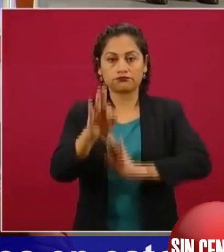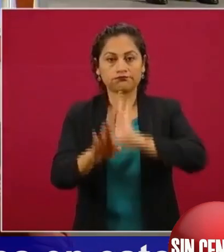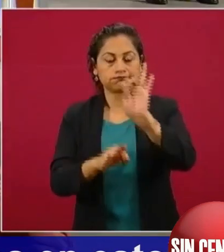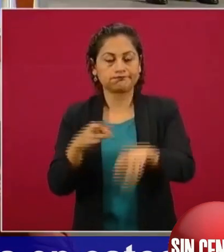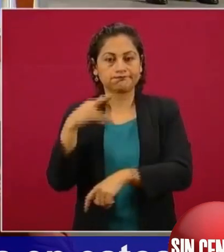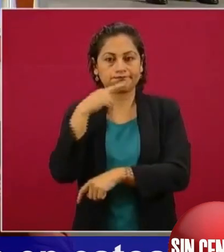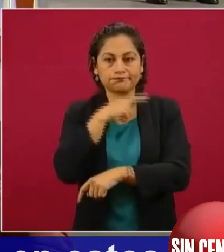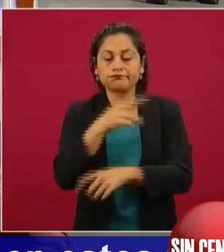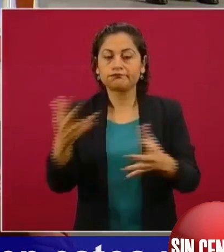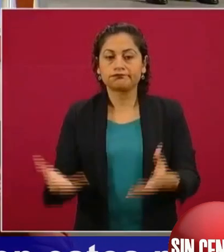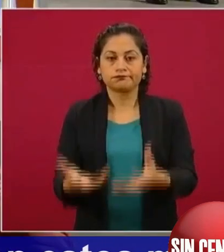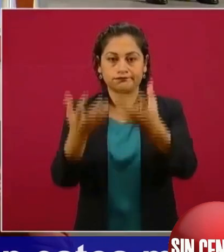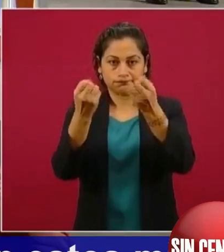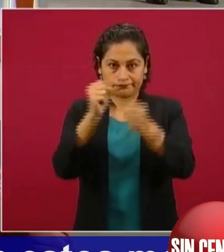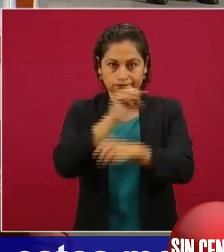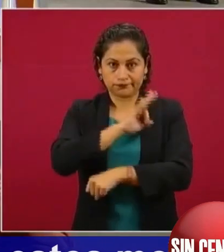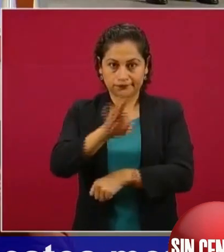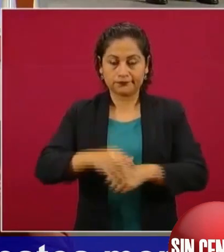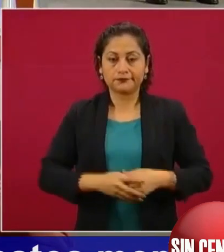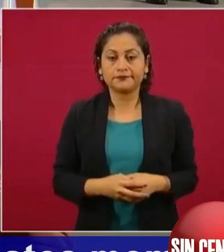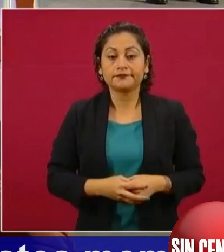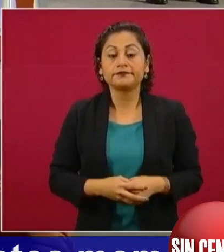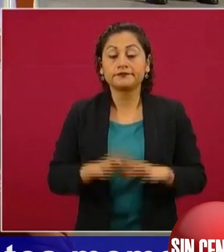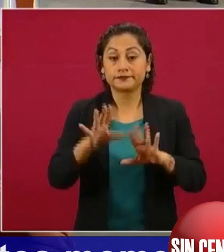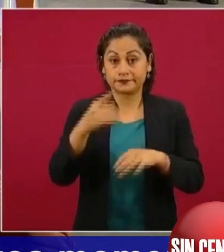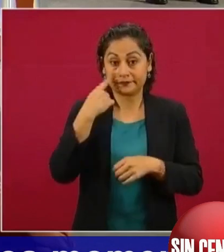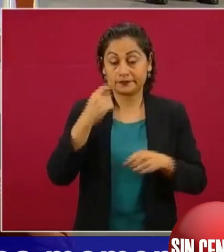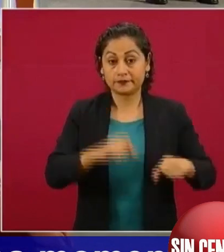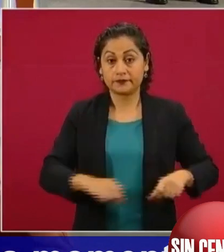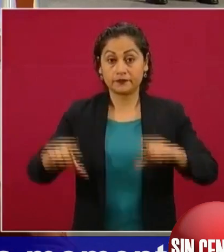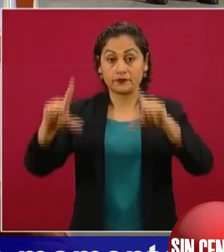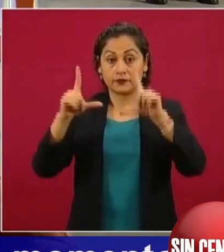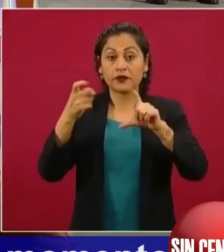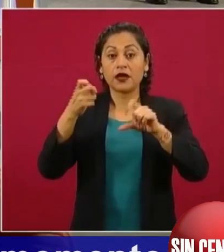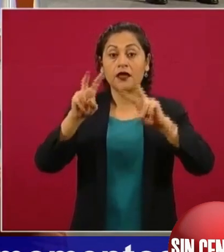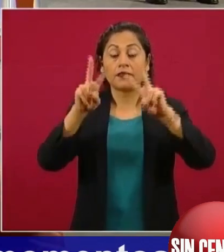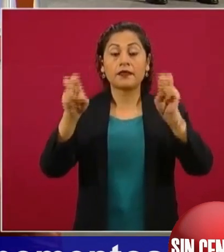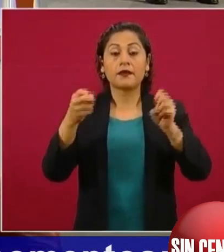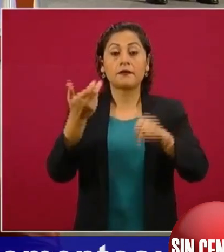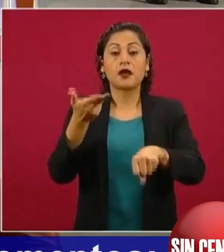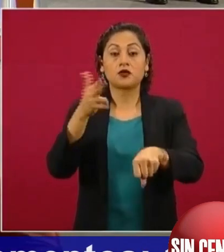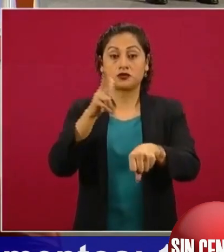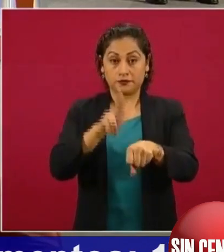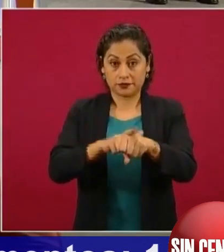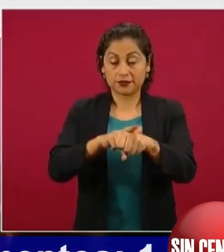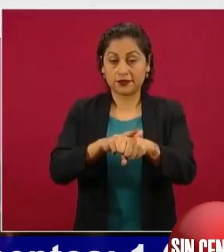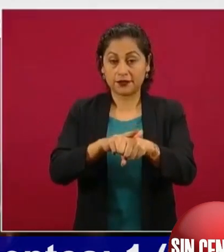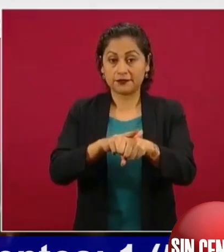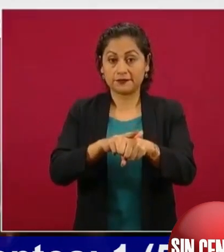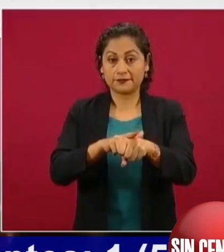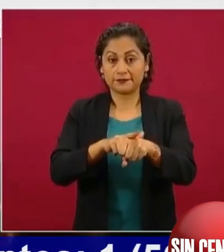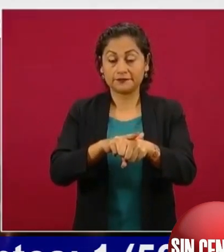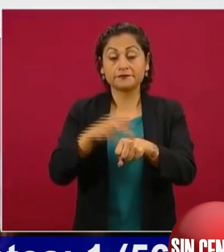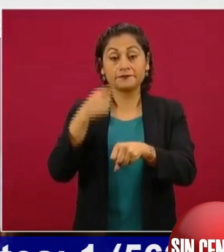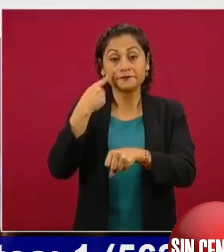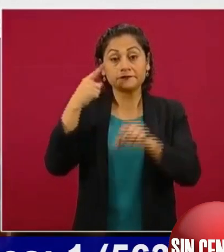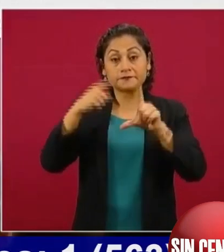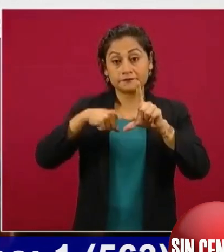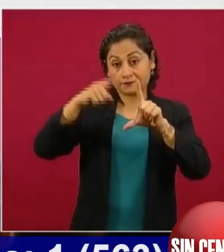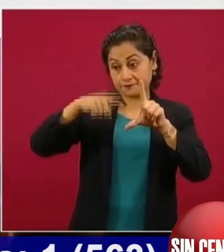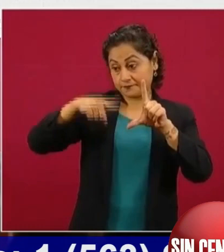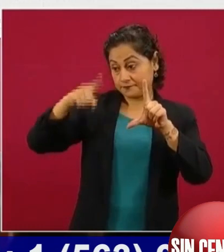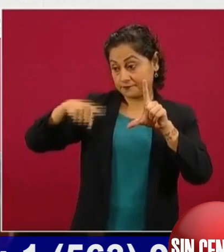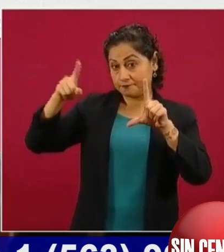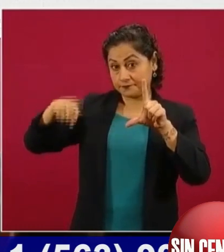siguiente. Finalmente, en el informe breve tenemos la ocupación hospitalaria, que la vemos representada por unas gráficas de